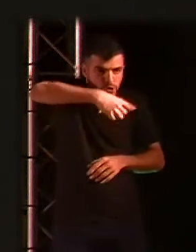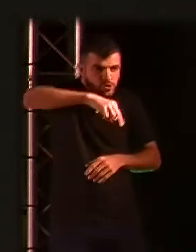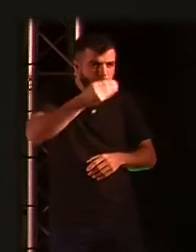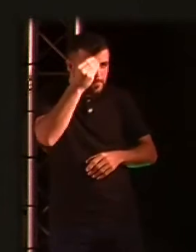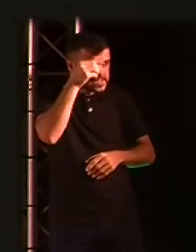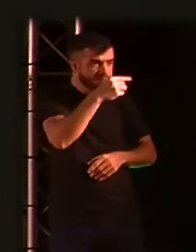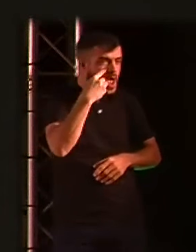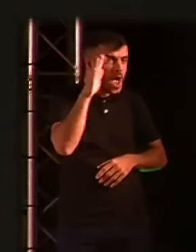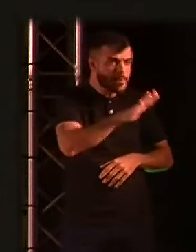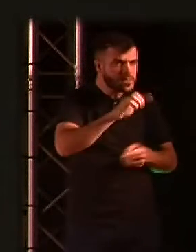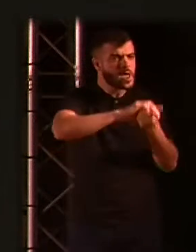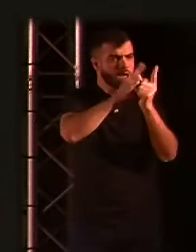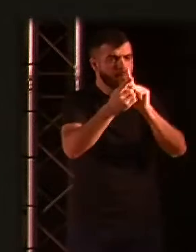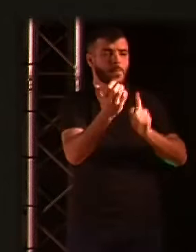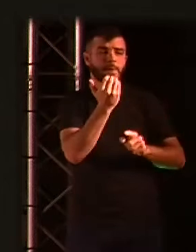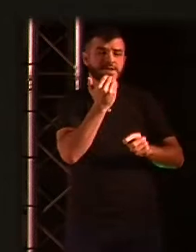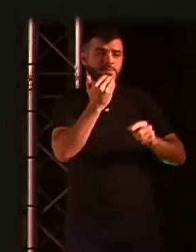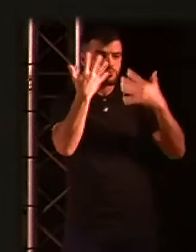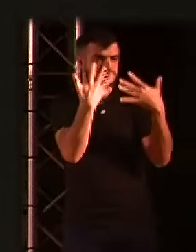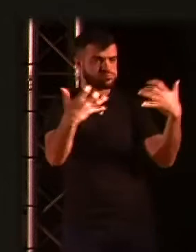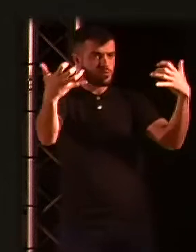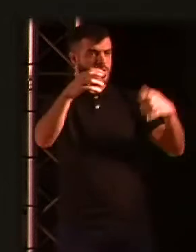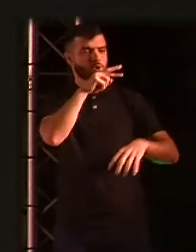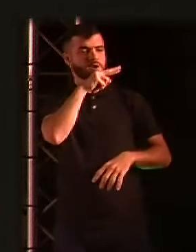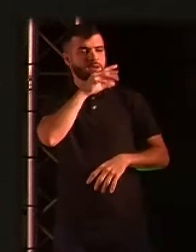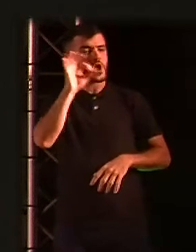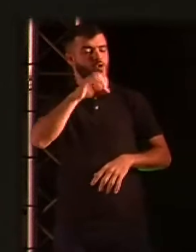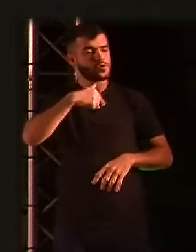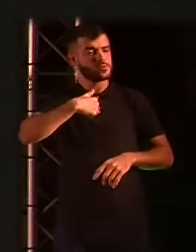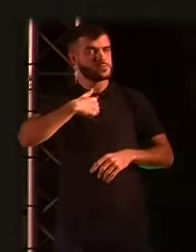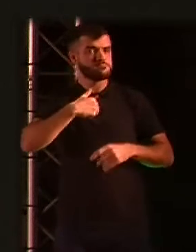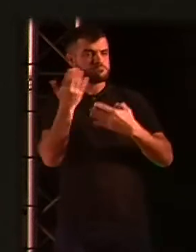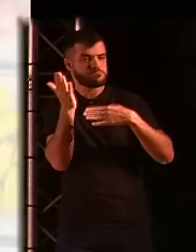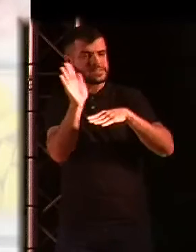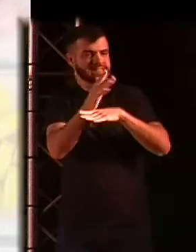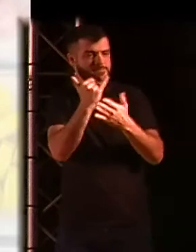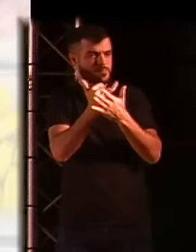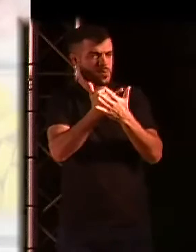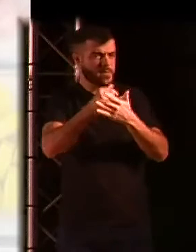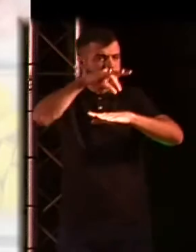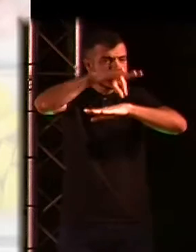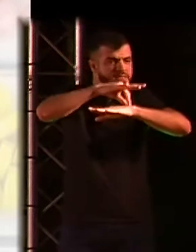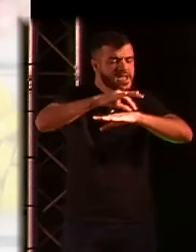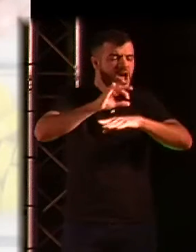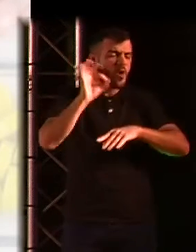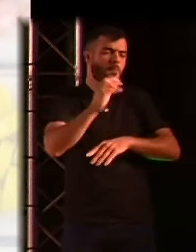amenaza. Puede ser hablar en público, puede ser presentarse a una prueba médica, una tesis